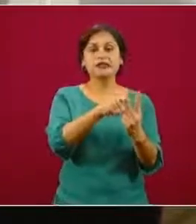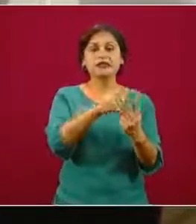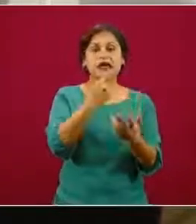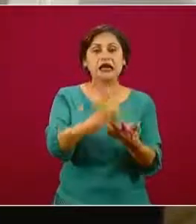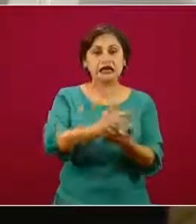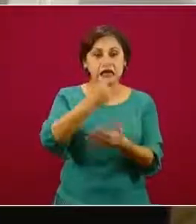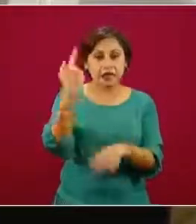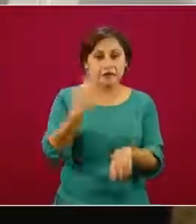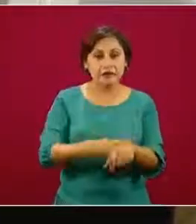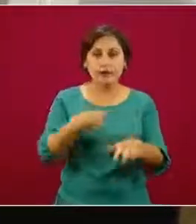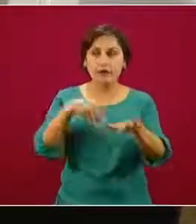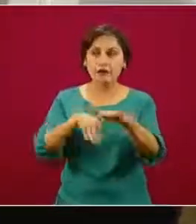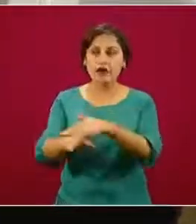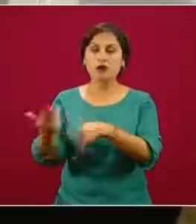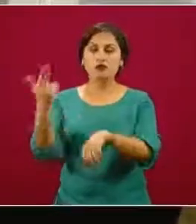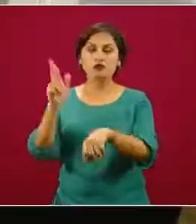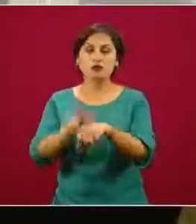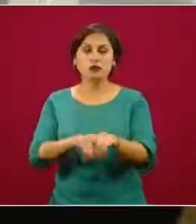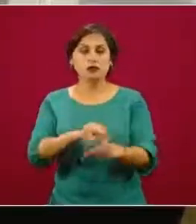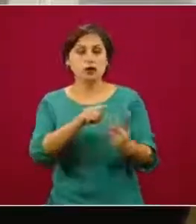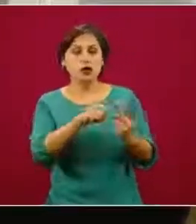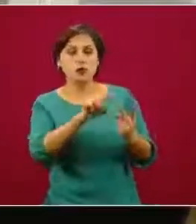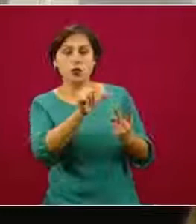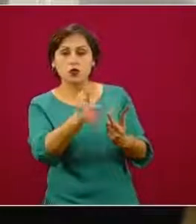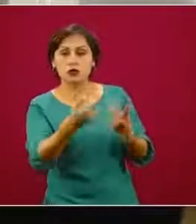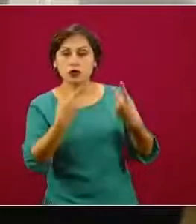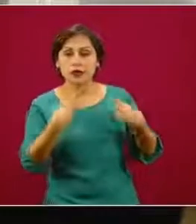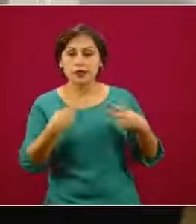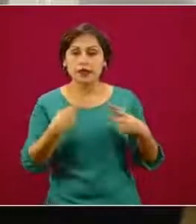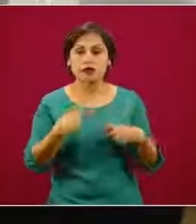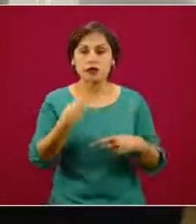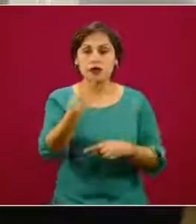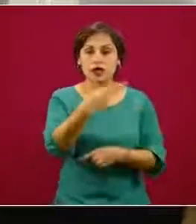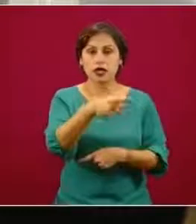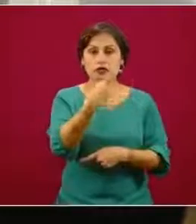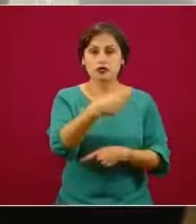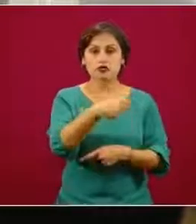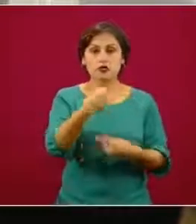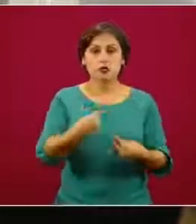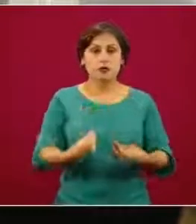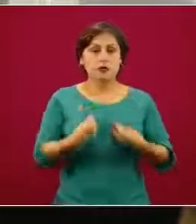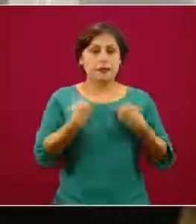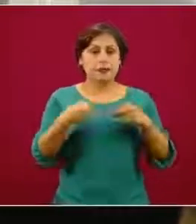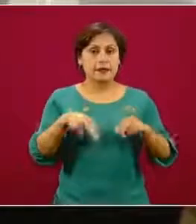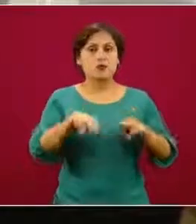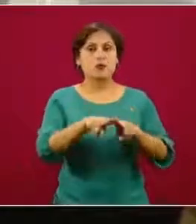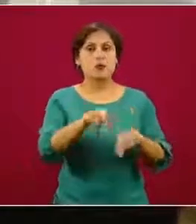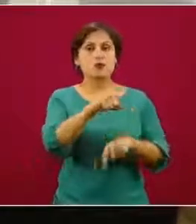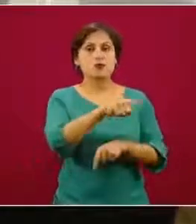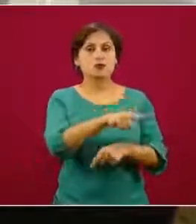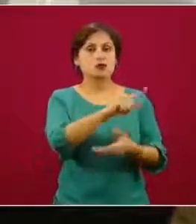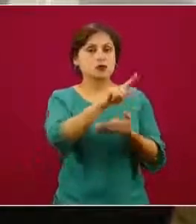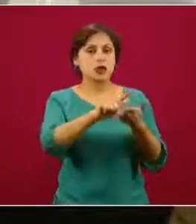ella misma, pues su pareja, en el caso de ser del mismo sexo y no tiene esos beneficios, pues no podría tomar esa decisión.